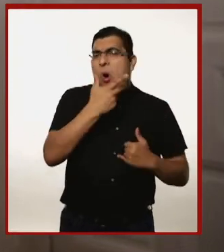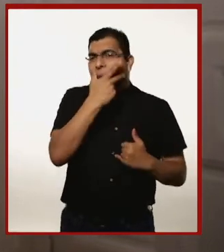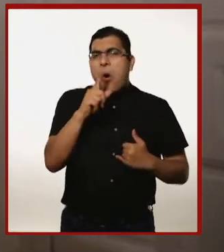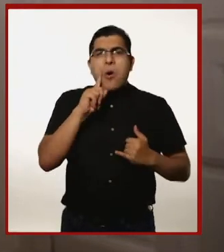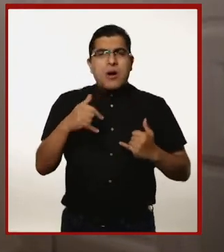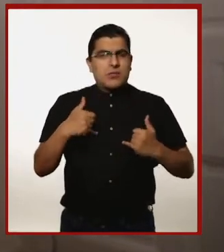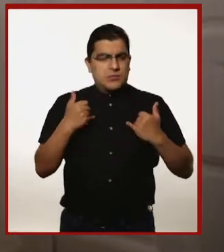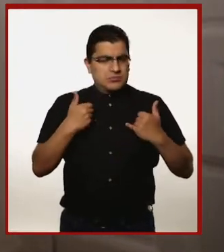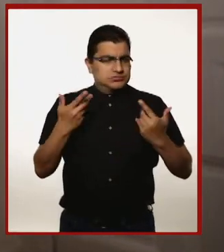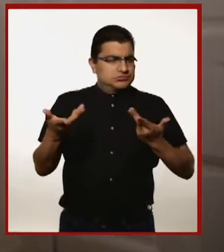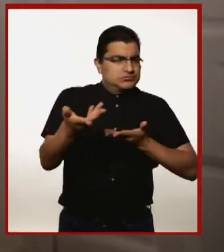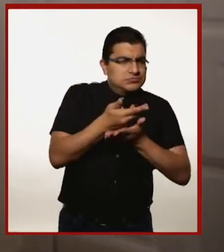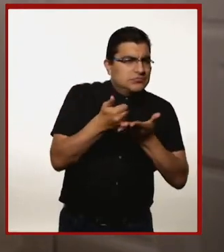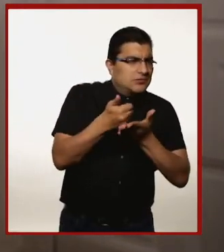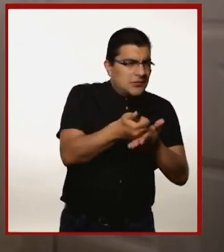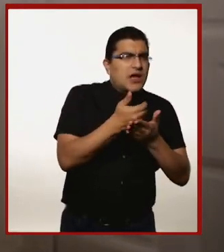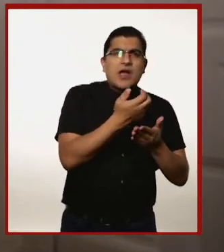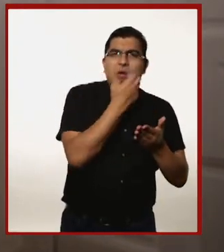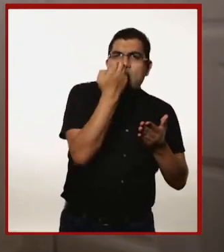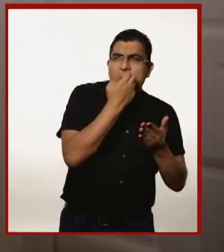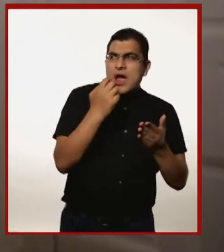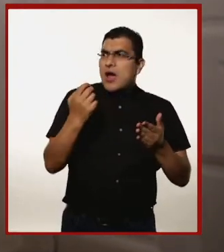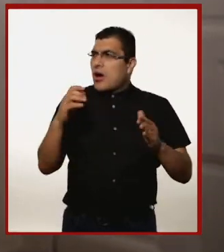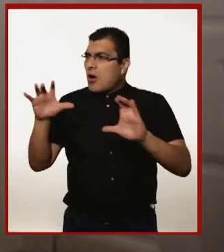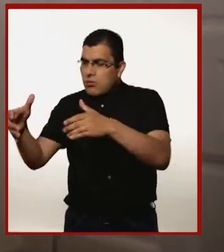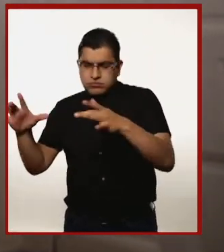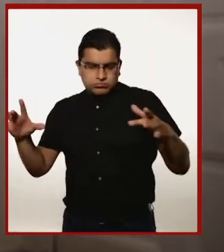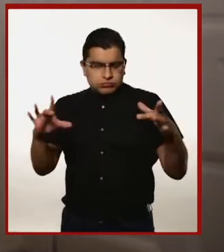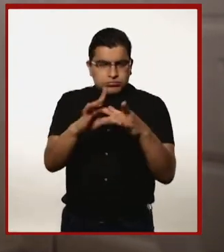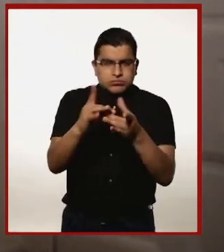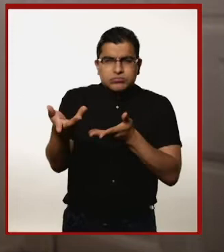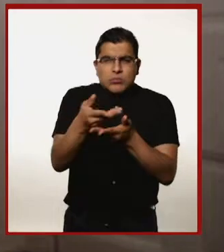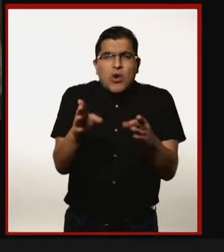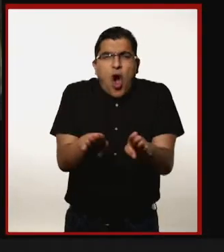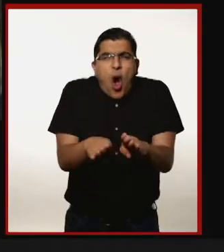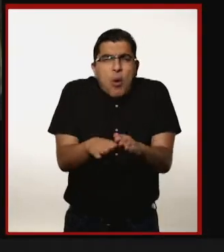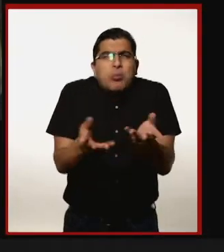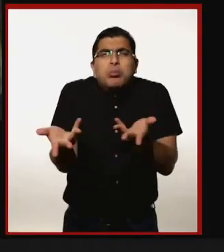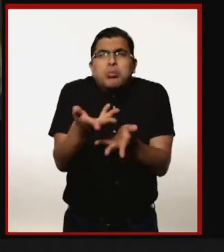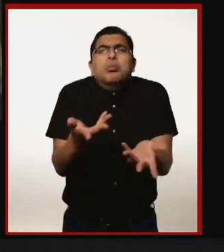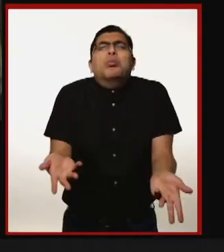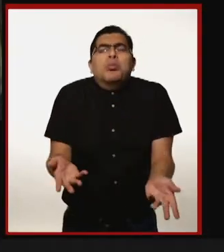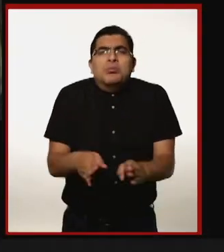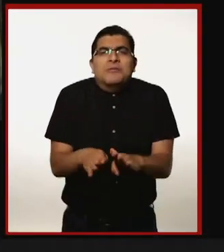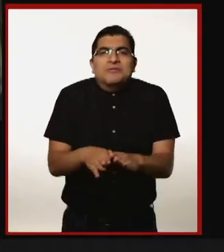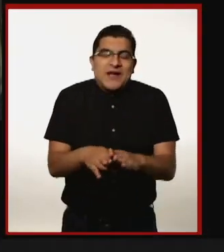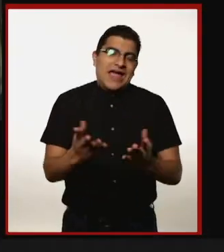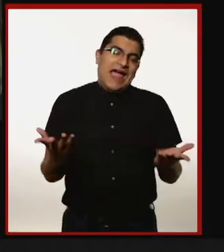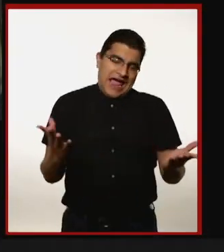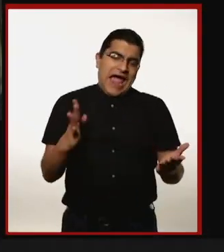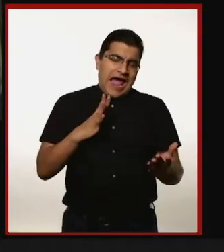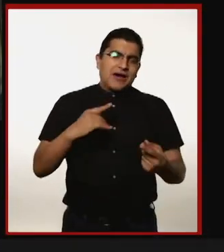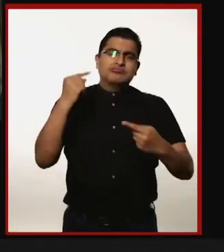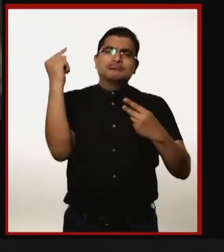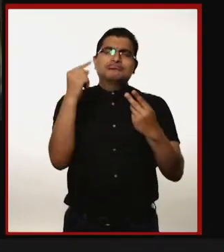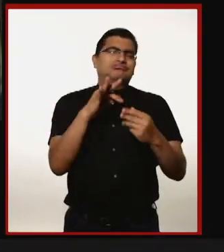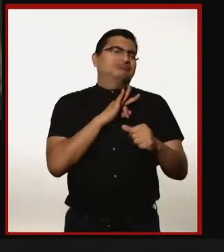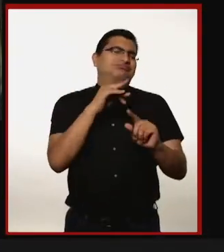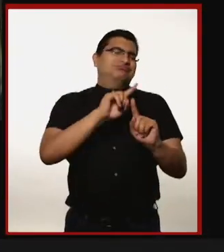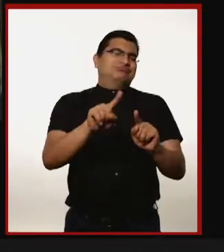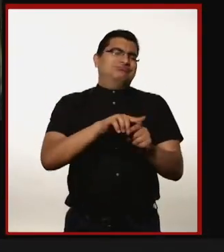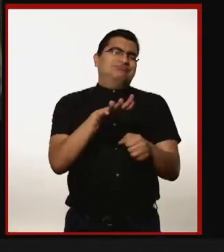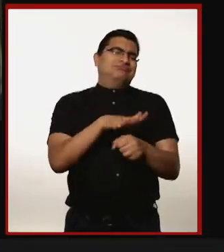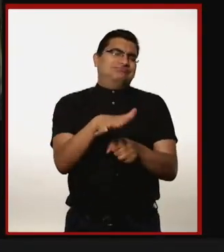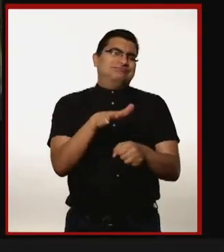los jóvenes para vincular a sus escuelas con sus comunidades? Me parece que hay muchas